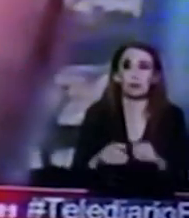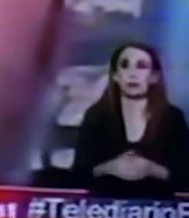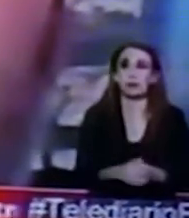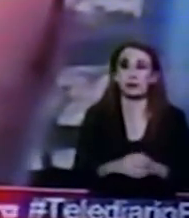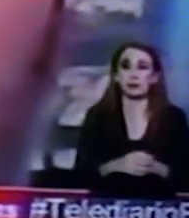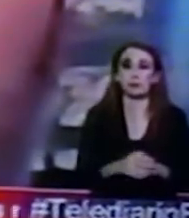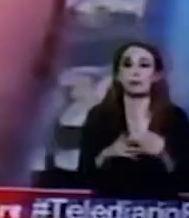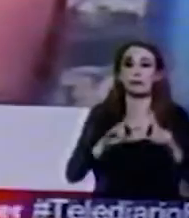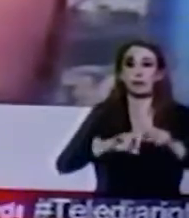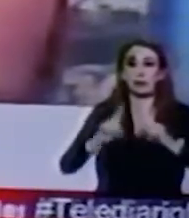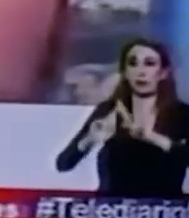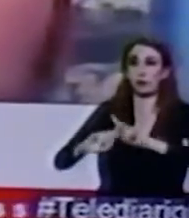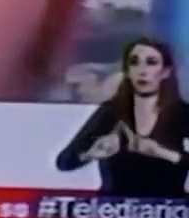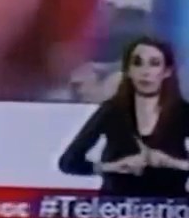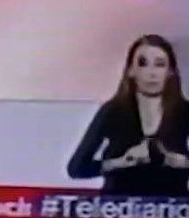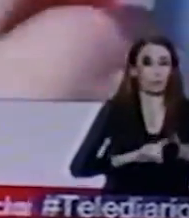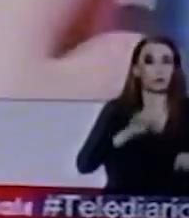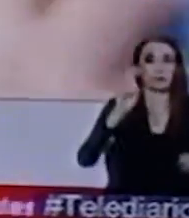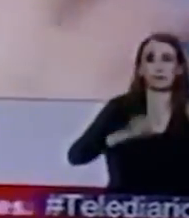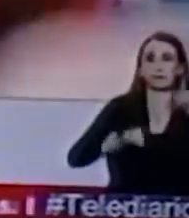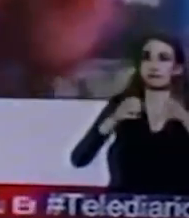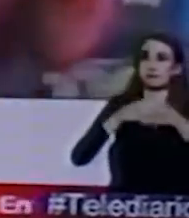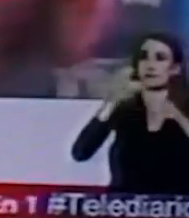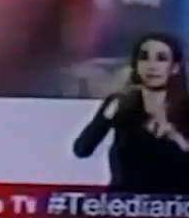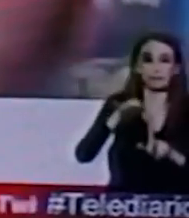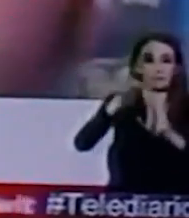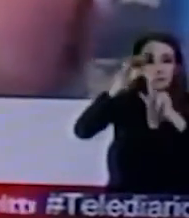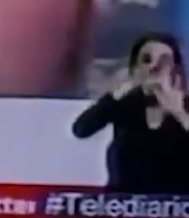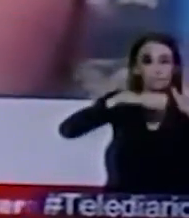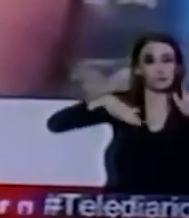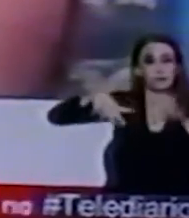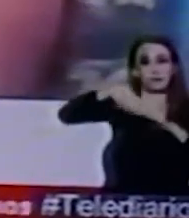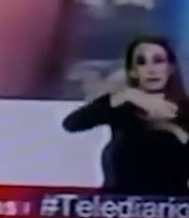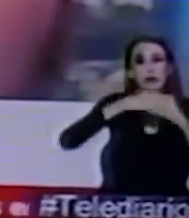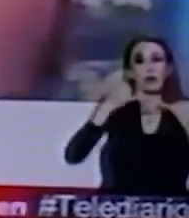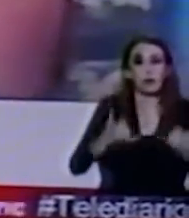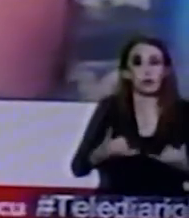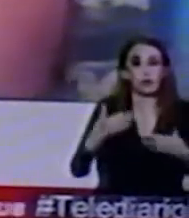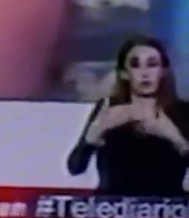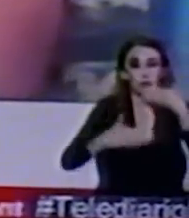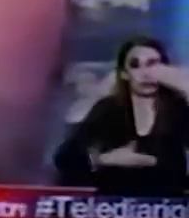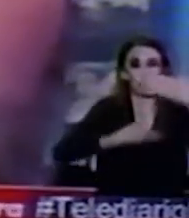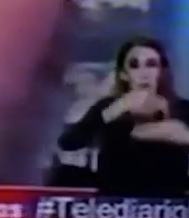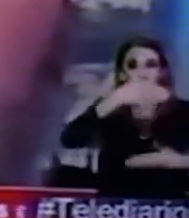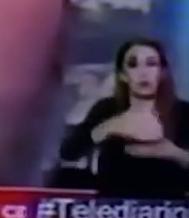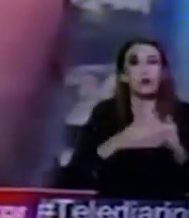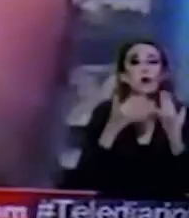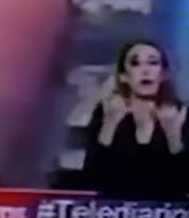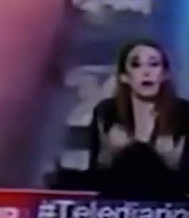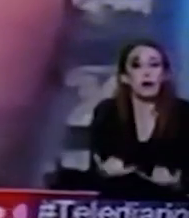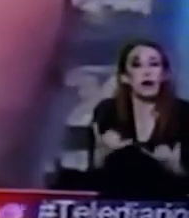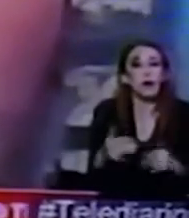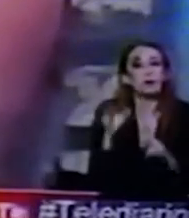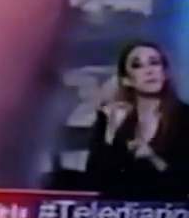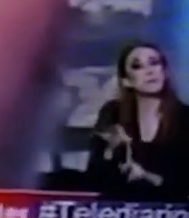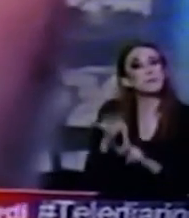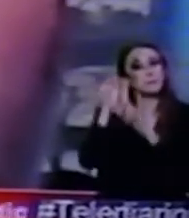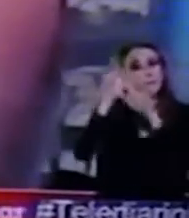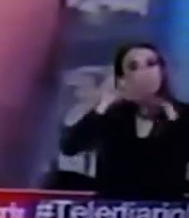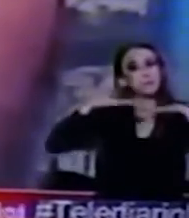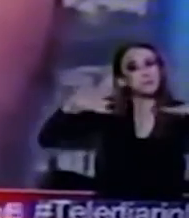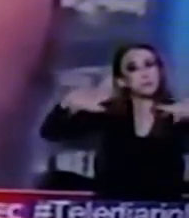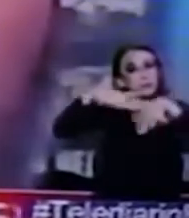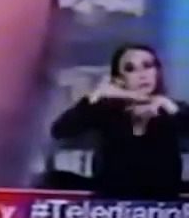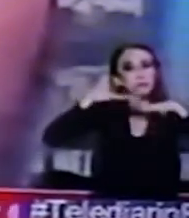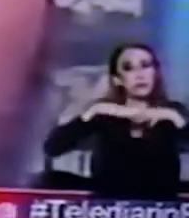una diferenciación de preferencialidad a los productores africanos. Ahora esa preferencia nos la dan también a nosotros,